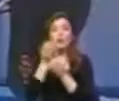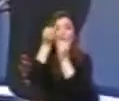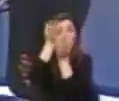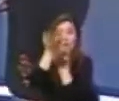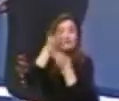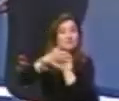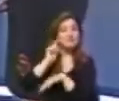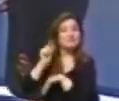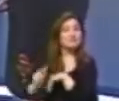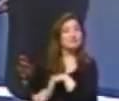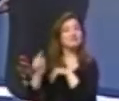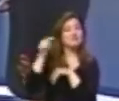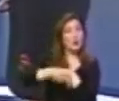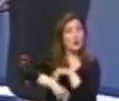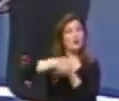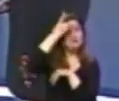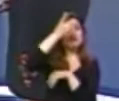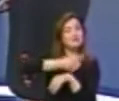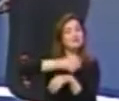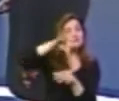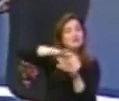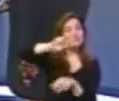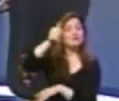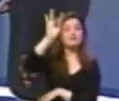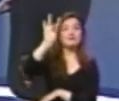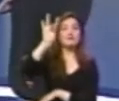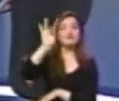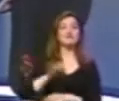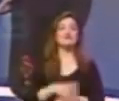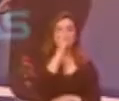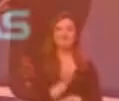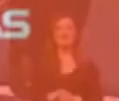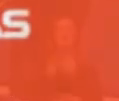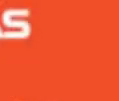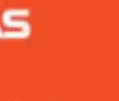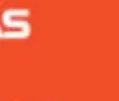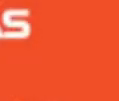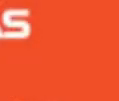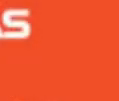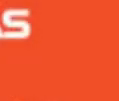que ocurra. Recuerde que esta es su mejor opción, opción 2018. Buenos días.